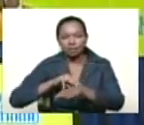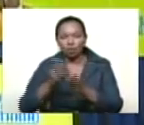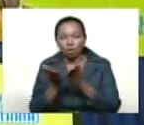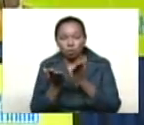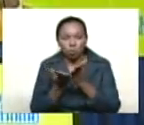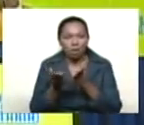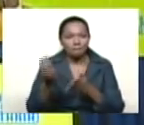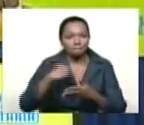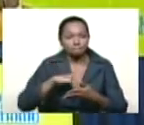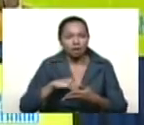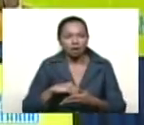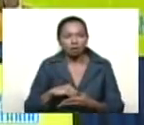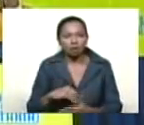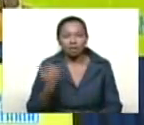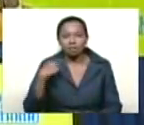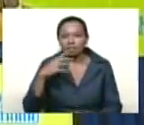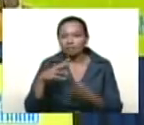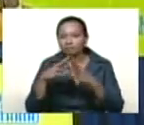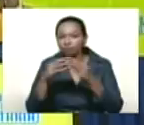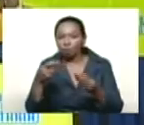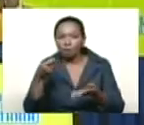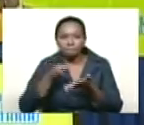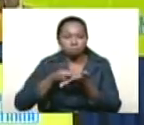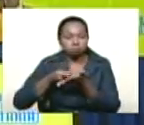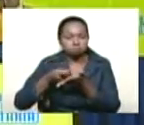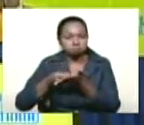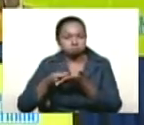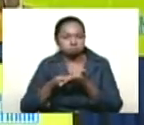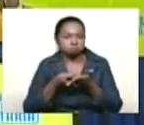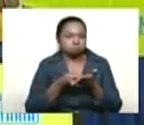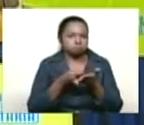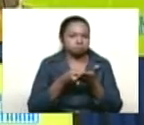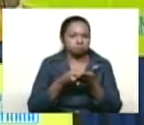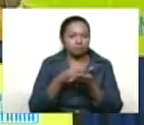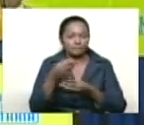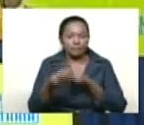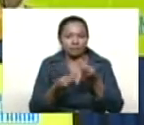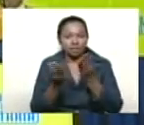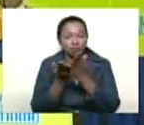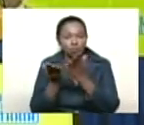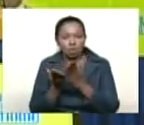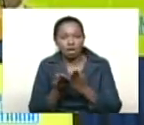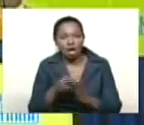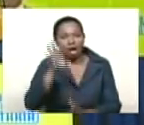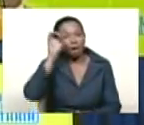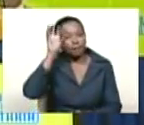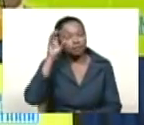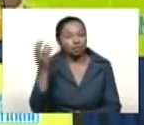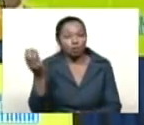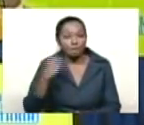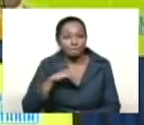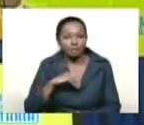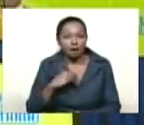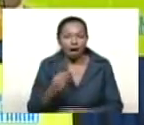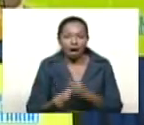Cuenta con toda la inversión. Hay que seguir aprendiendo a hacer